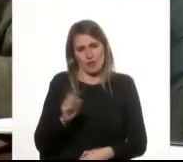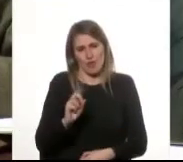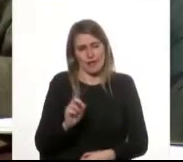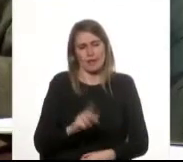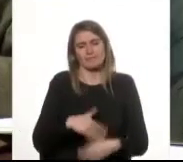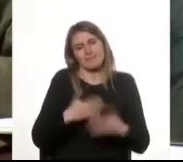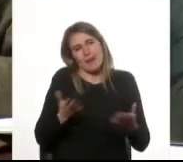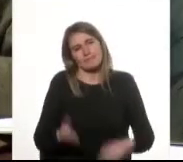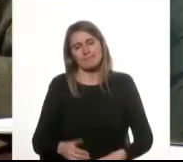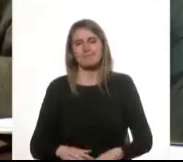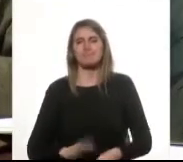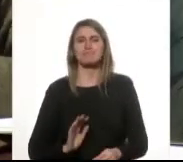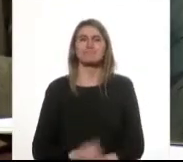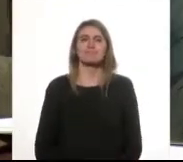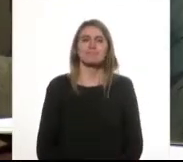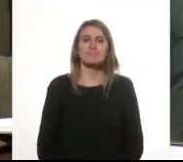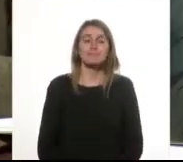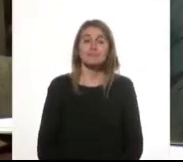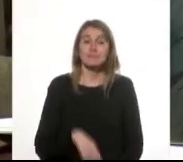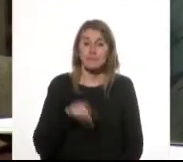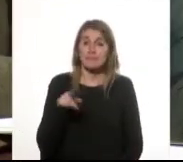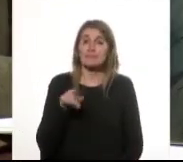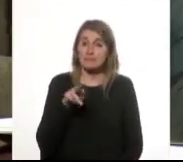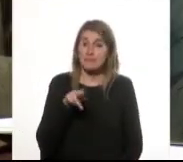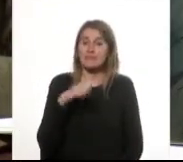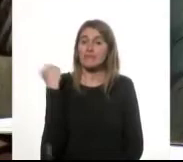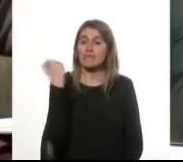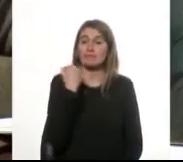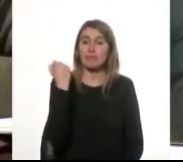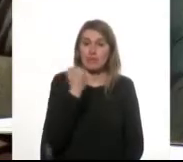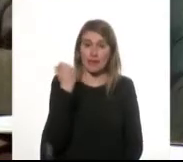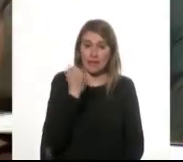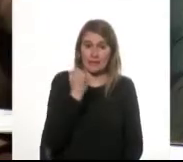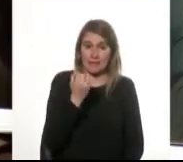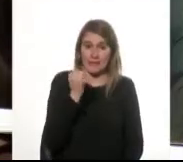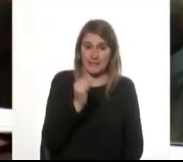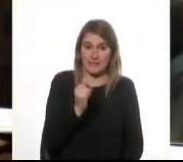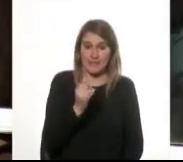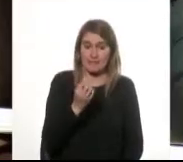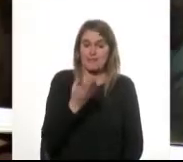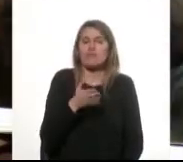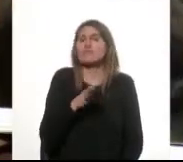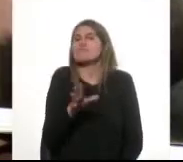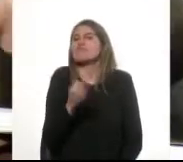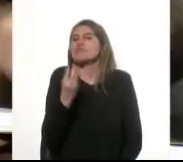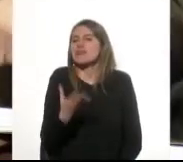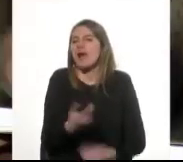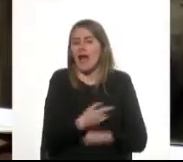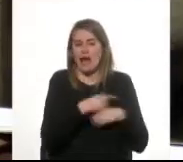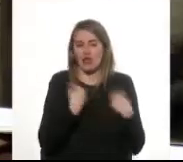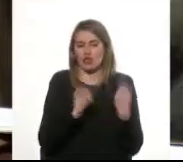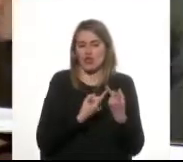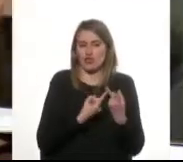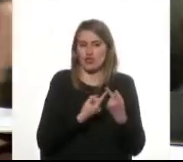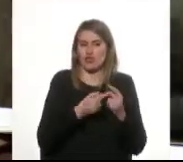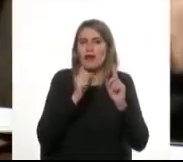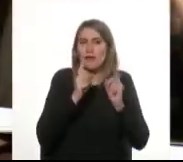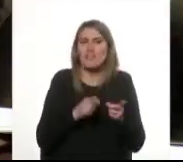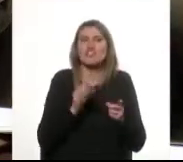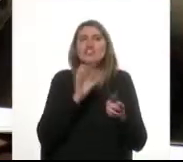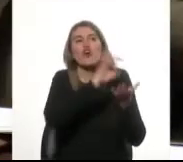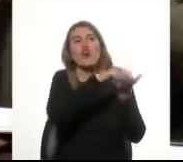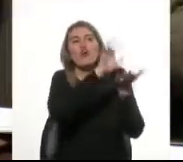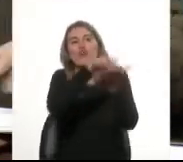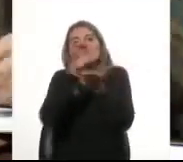Bueno, pero estas cosas tienen importancia, porque estas cosas no nos pasaban a nosotros, estaban pasando por